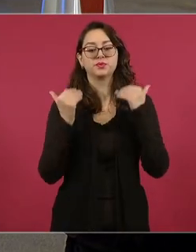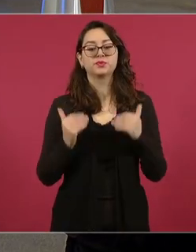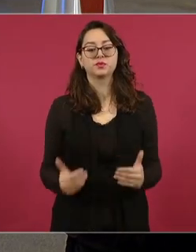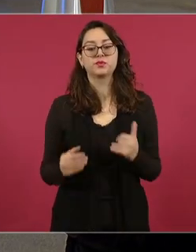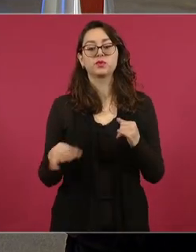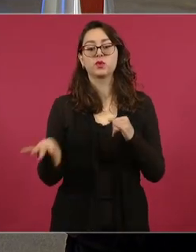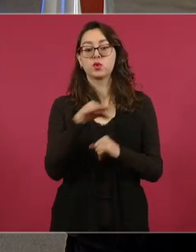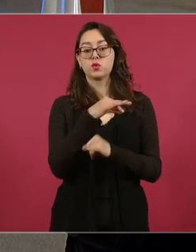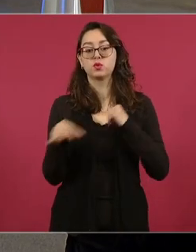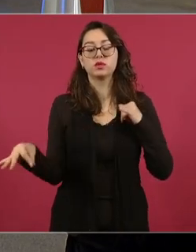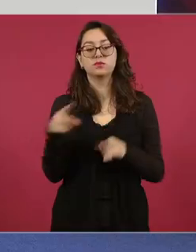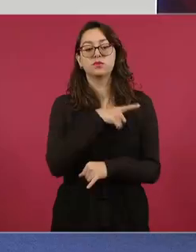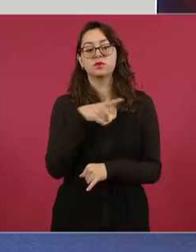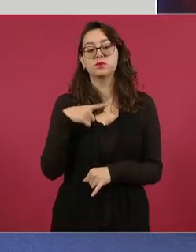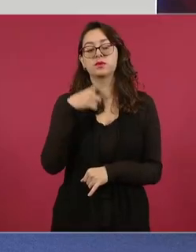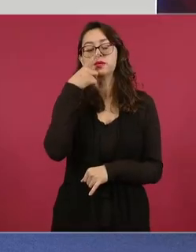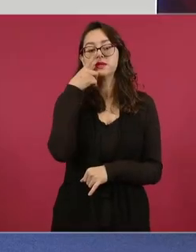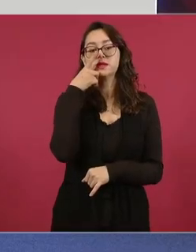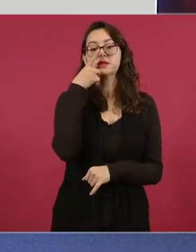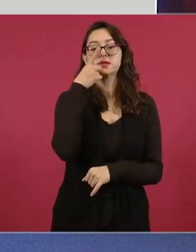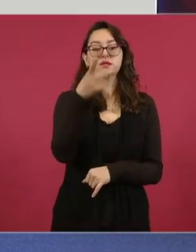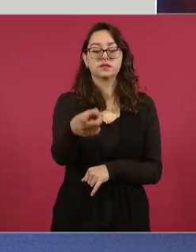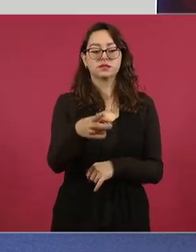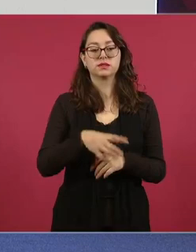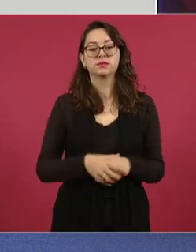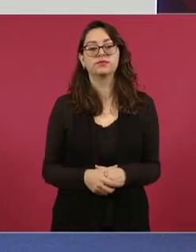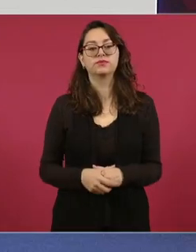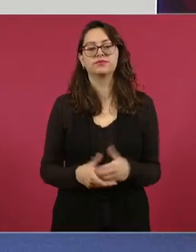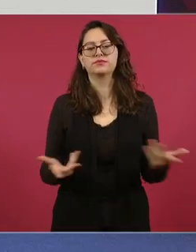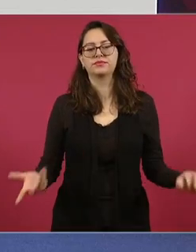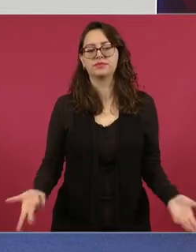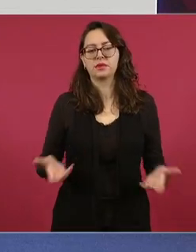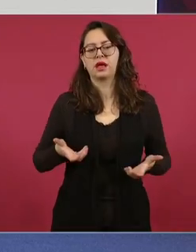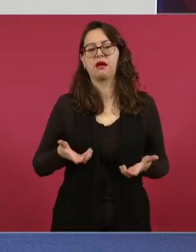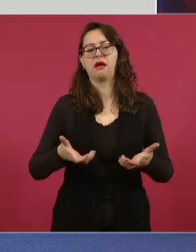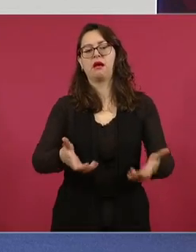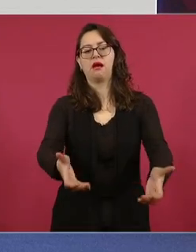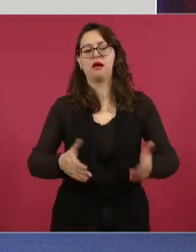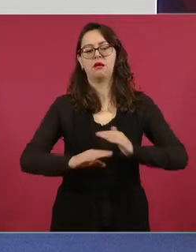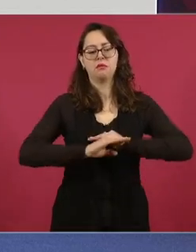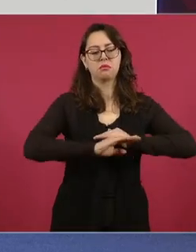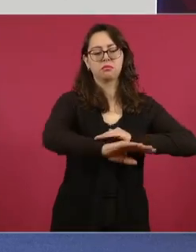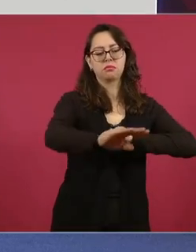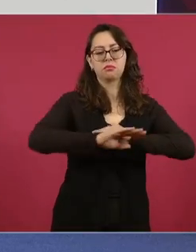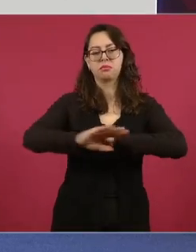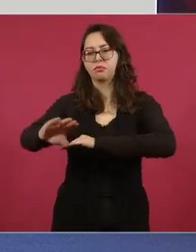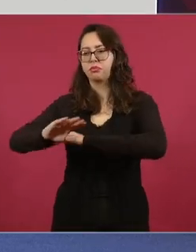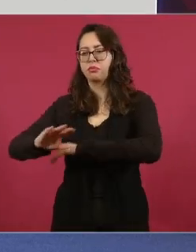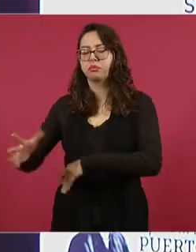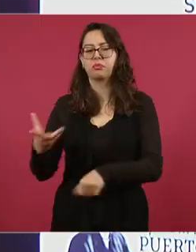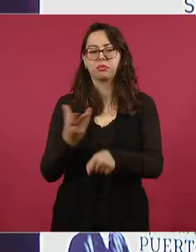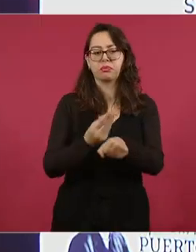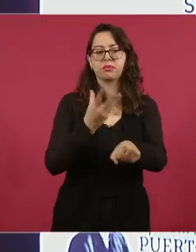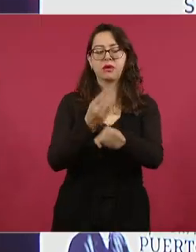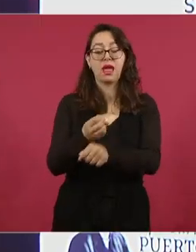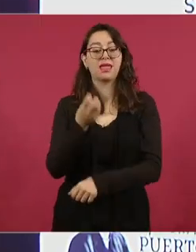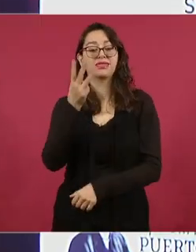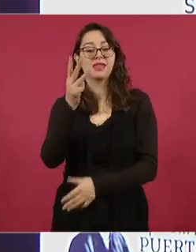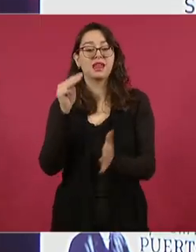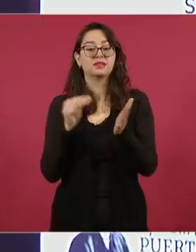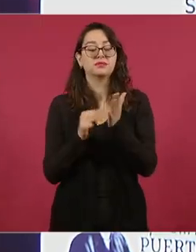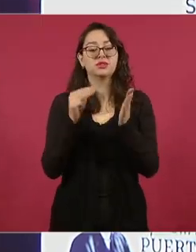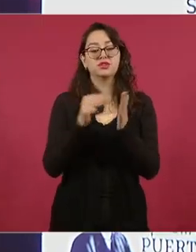finalmente metros cuadrados de pavimentación. Se llevan tres millones seiscientos setenta mil